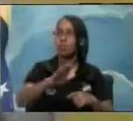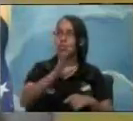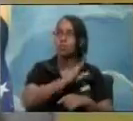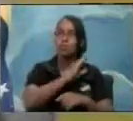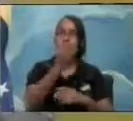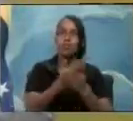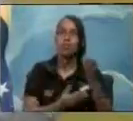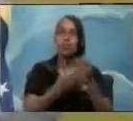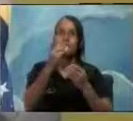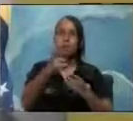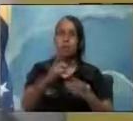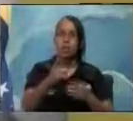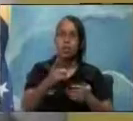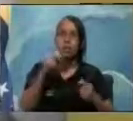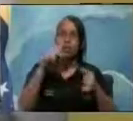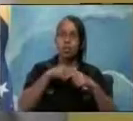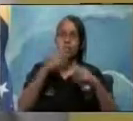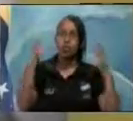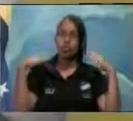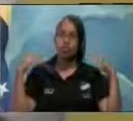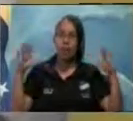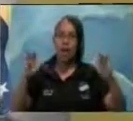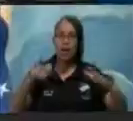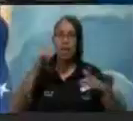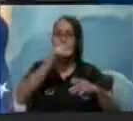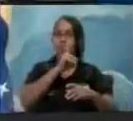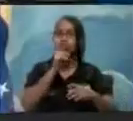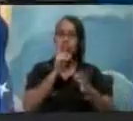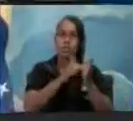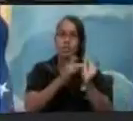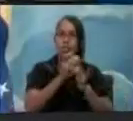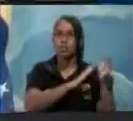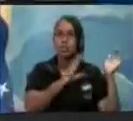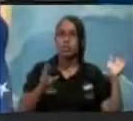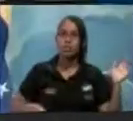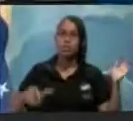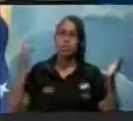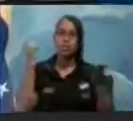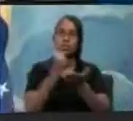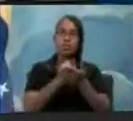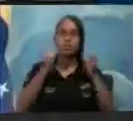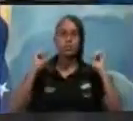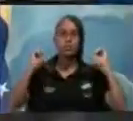Los ángeles del Señor están allí para decirte, levántate y anda.